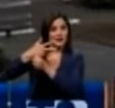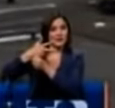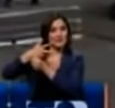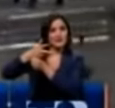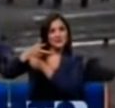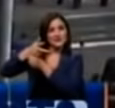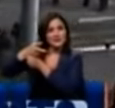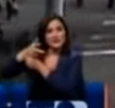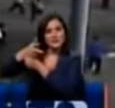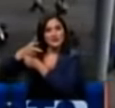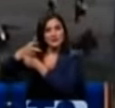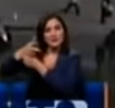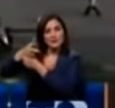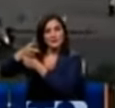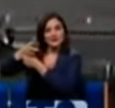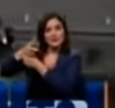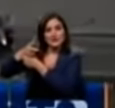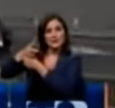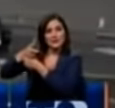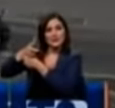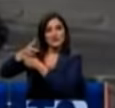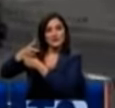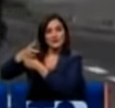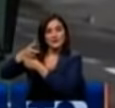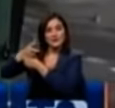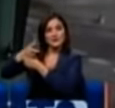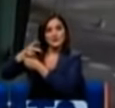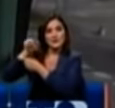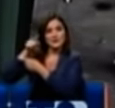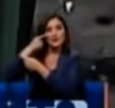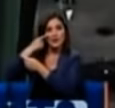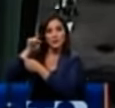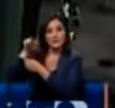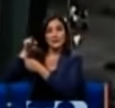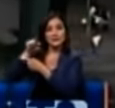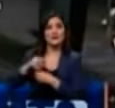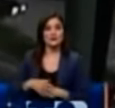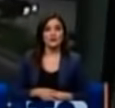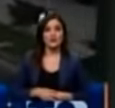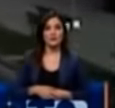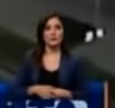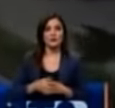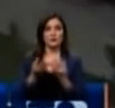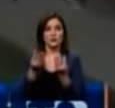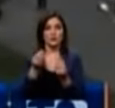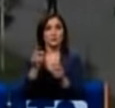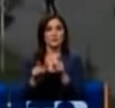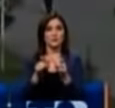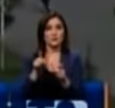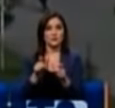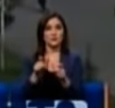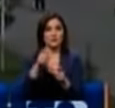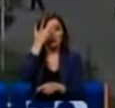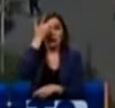ubicamos justamente. Ahí está, a ver, un poquito más allá. A ver, ahí está, ahí justamente estamos, lo que vemos ahí. No sabemos la razón, pero en todo caso